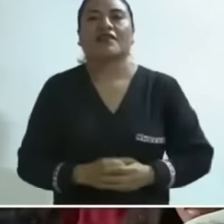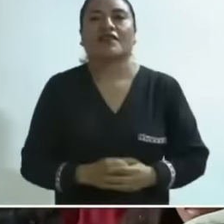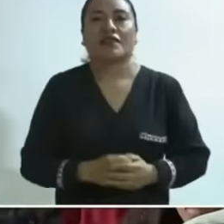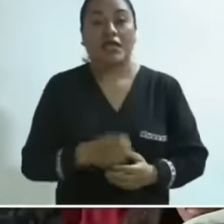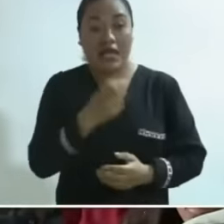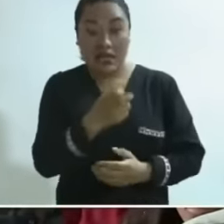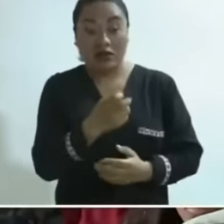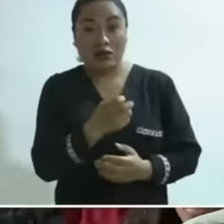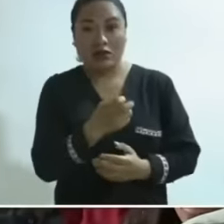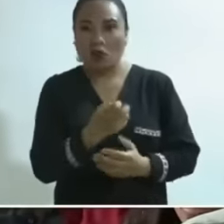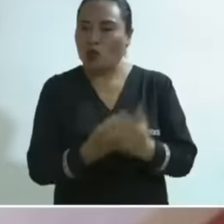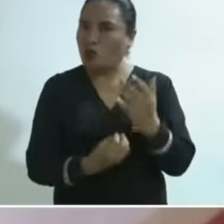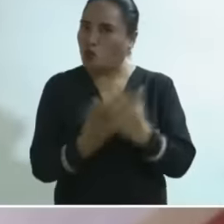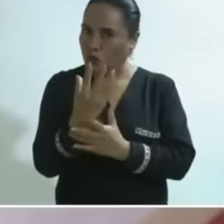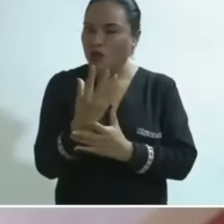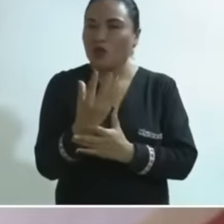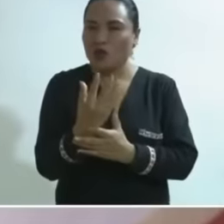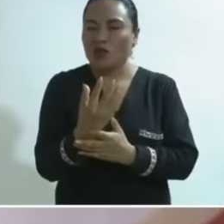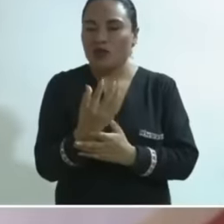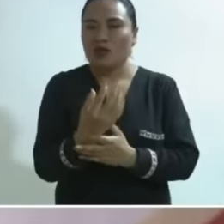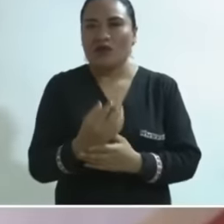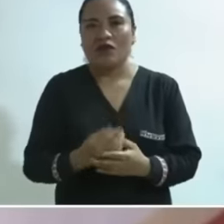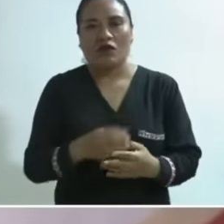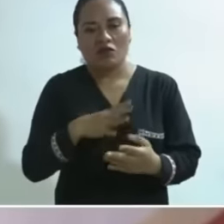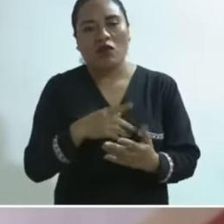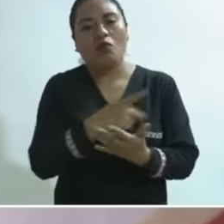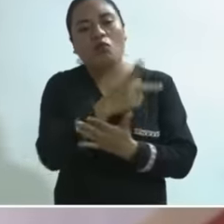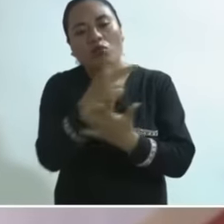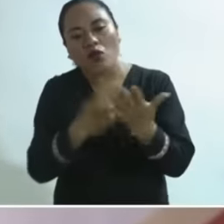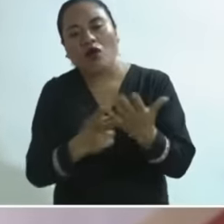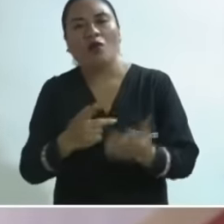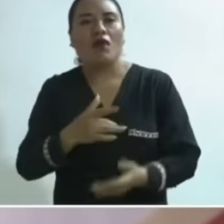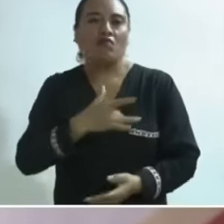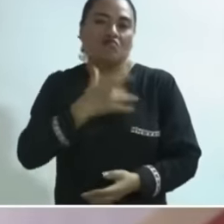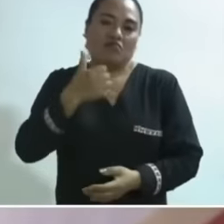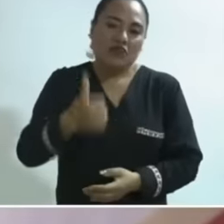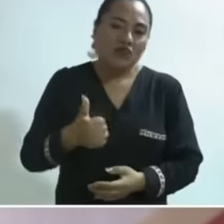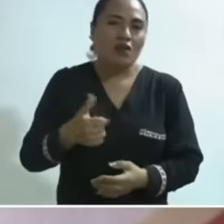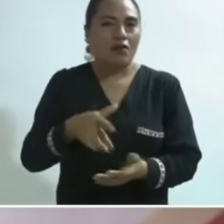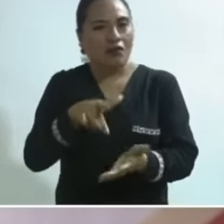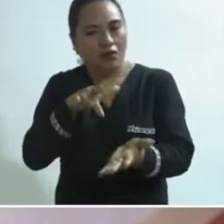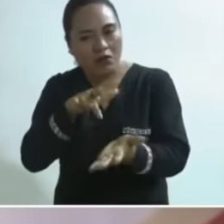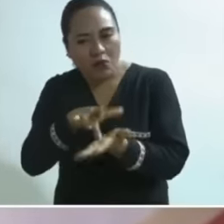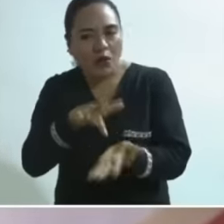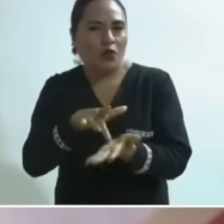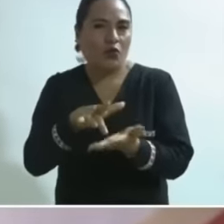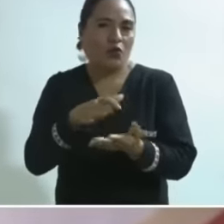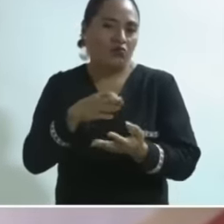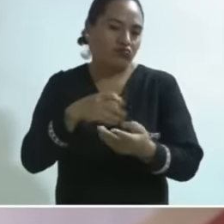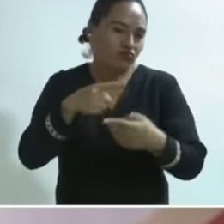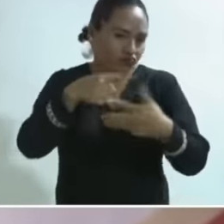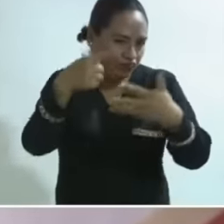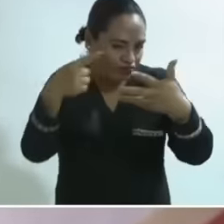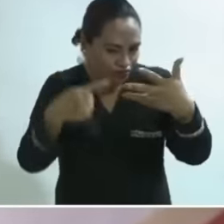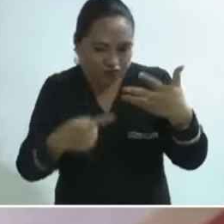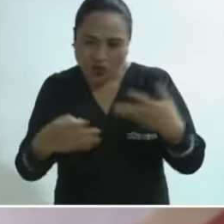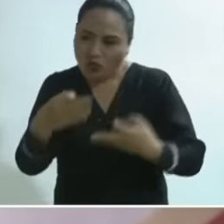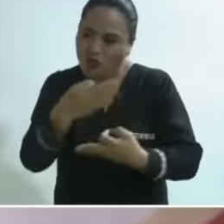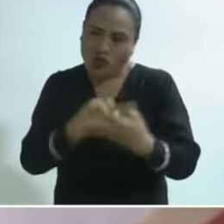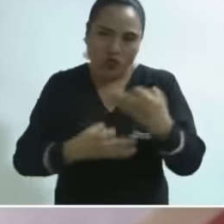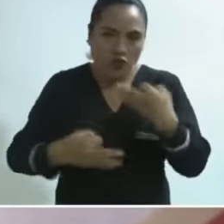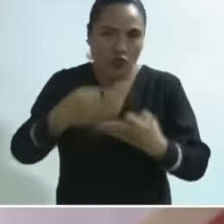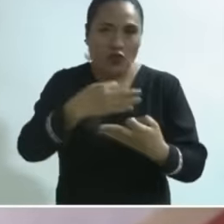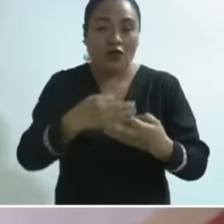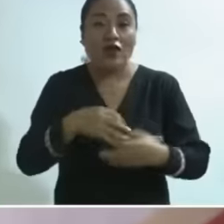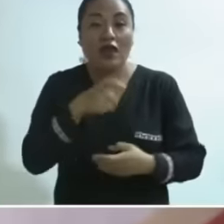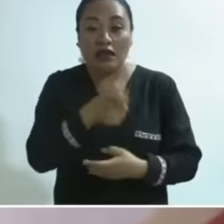nuevo. No solamente los programas de bienestar, todas las obras estratégicas, sino también que